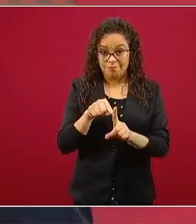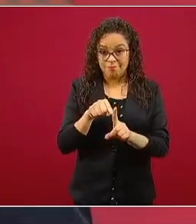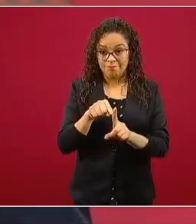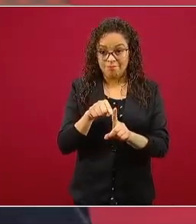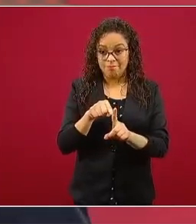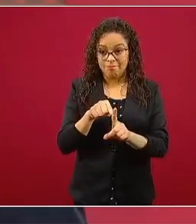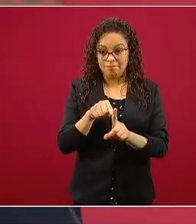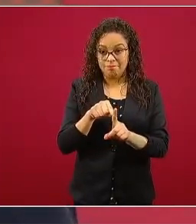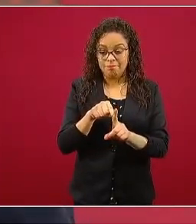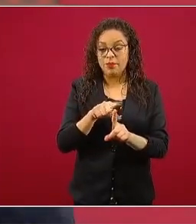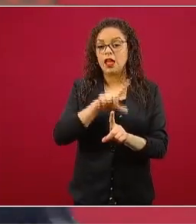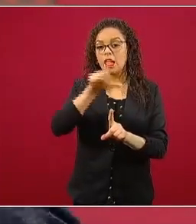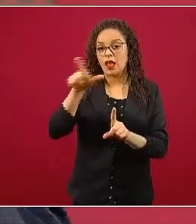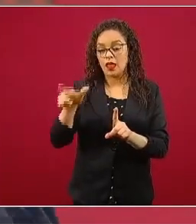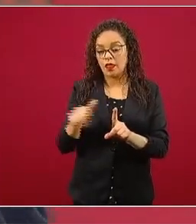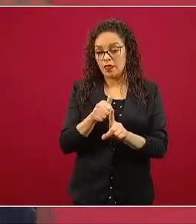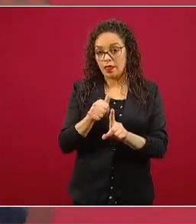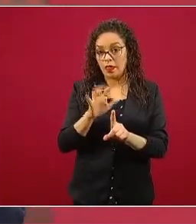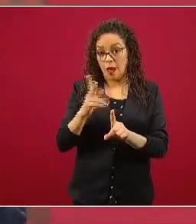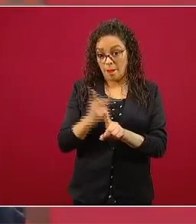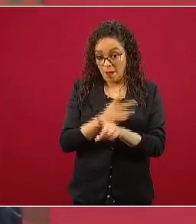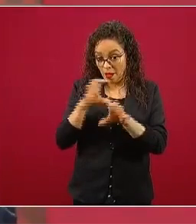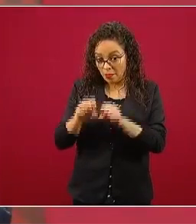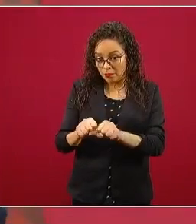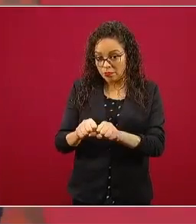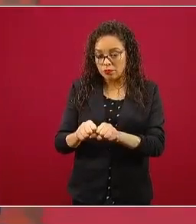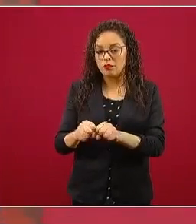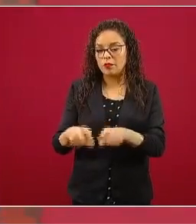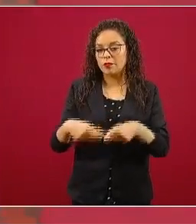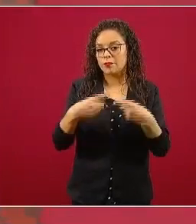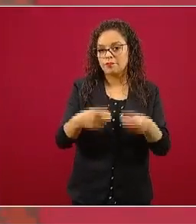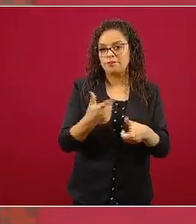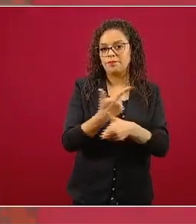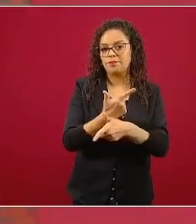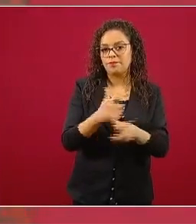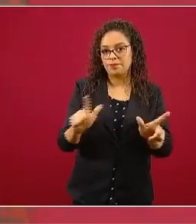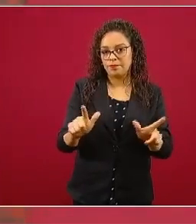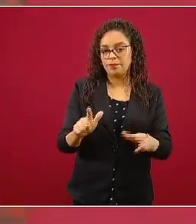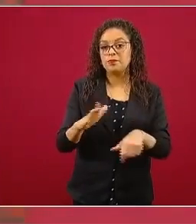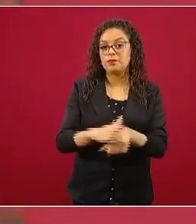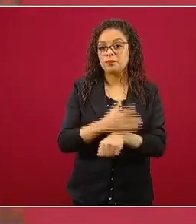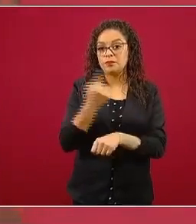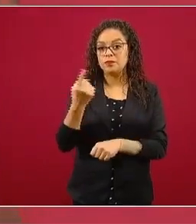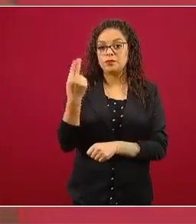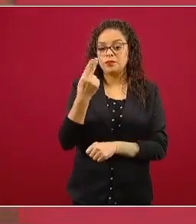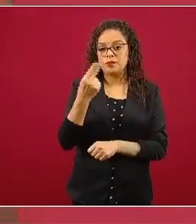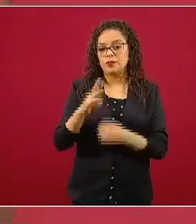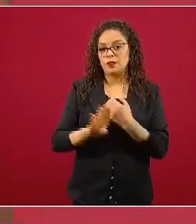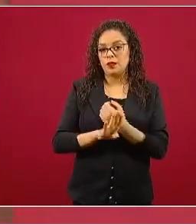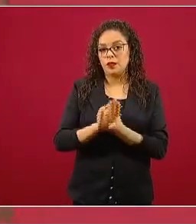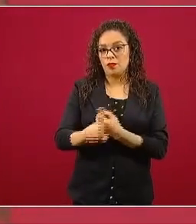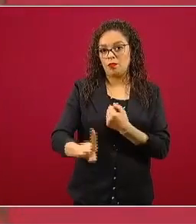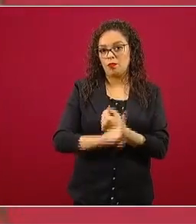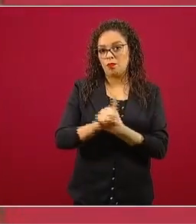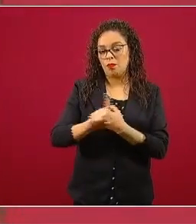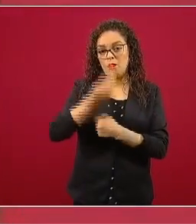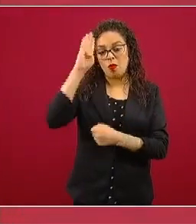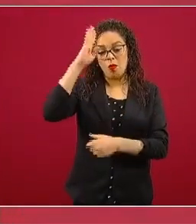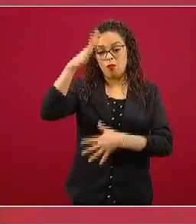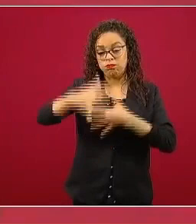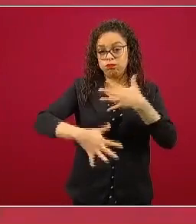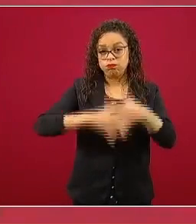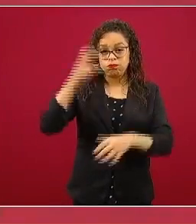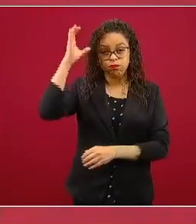dejar en libertad para evitar una masacre, me habló